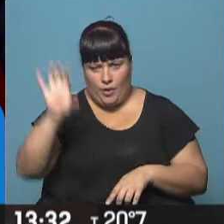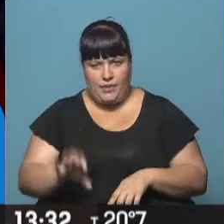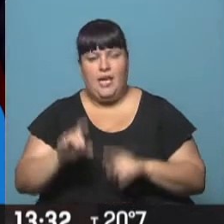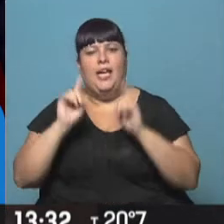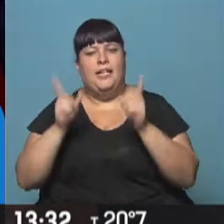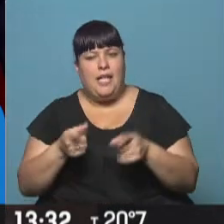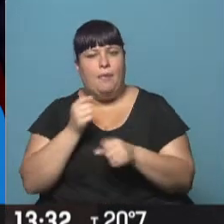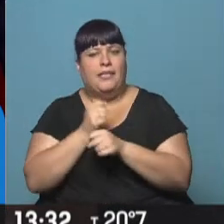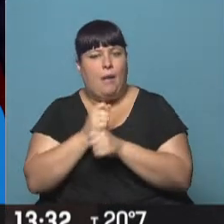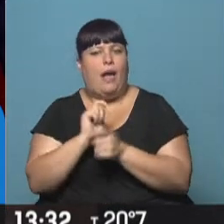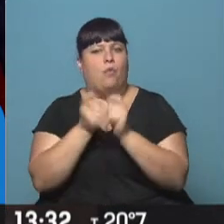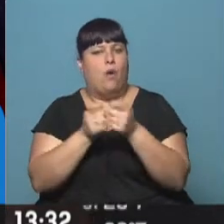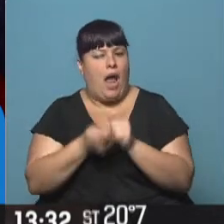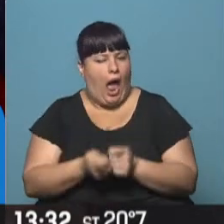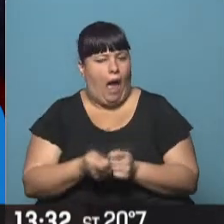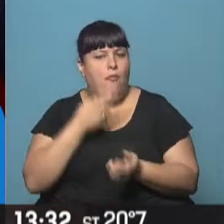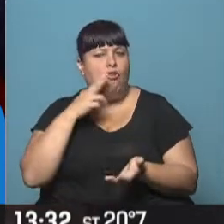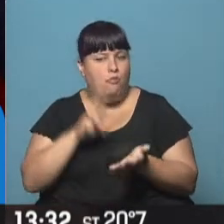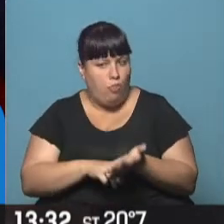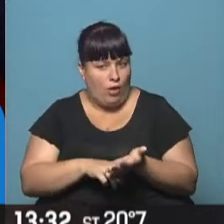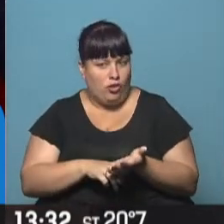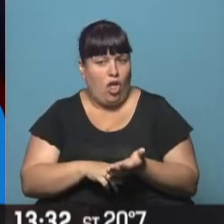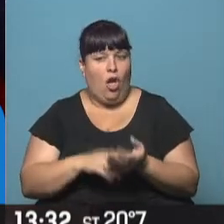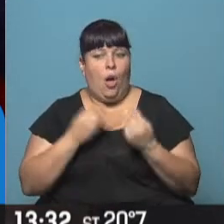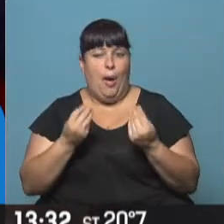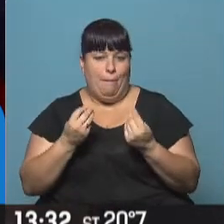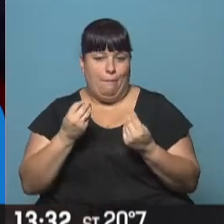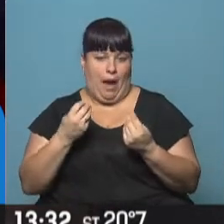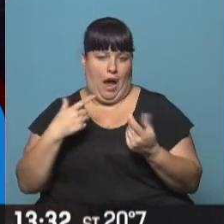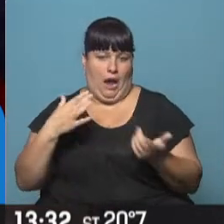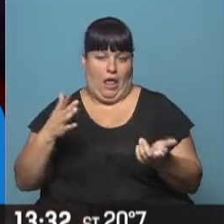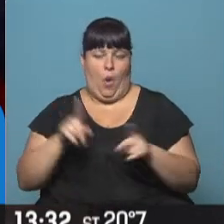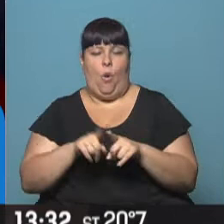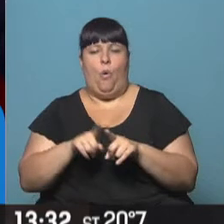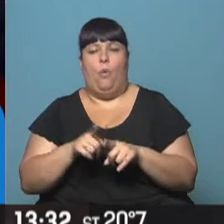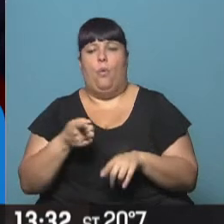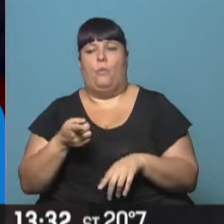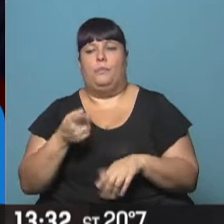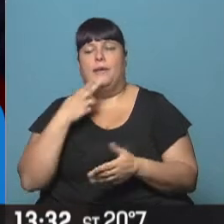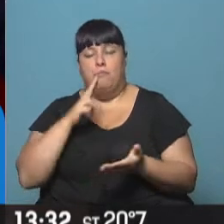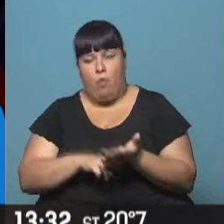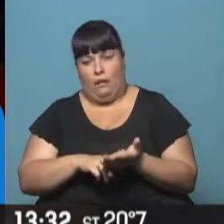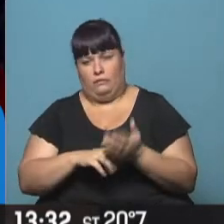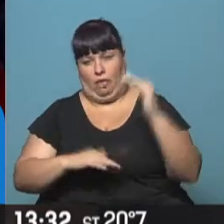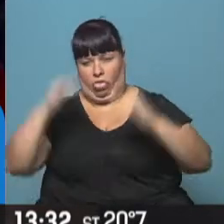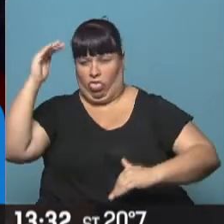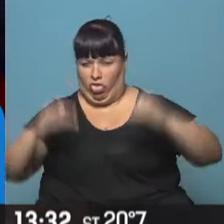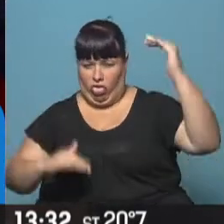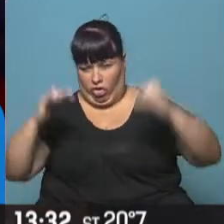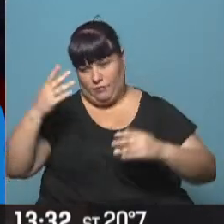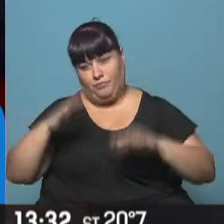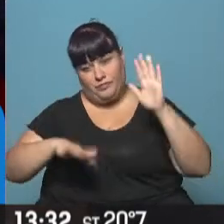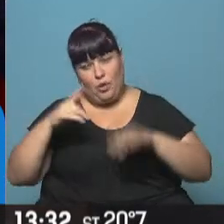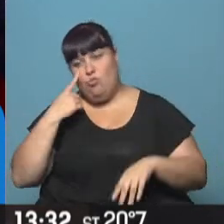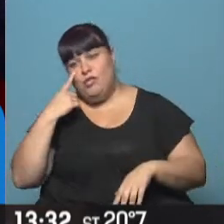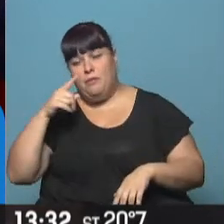también a trabajar en una reforma tributaria que haga que el peso de impuestos distorsivos, en este caso muchas veces